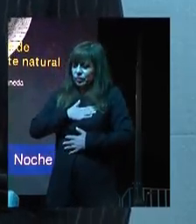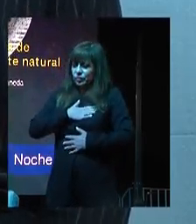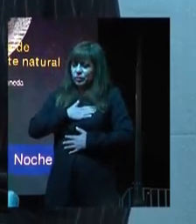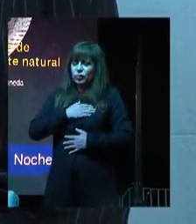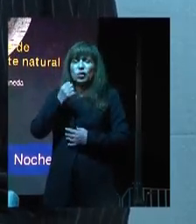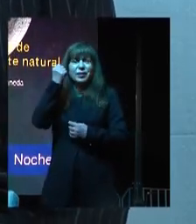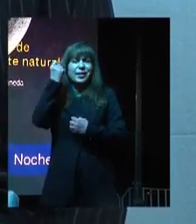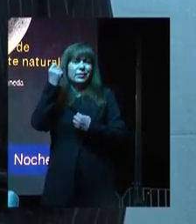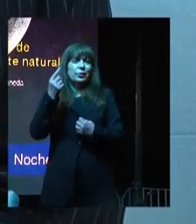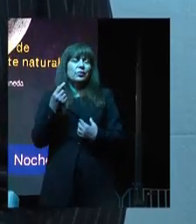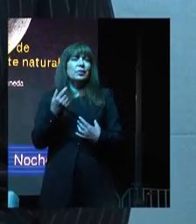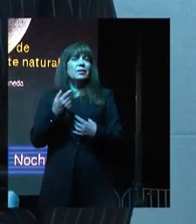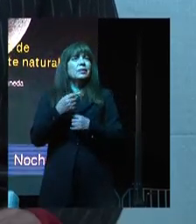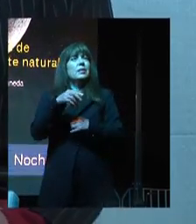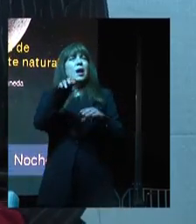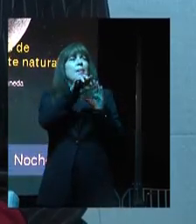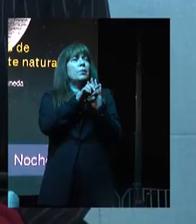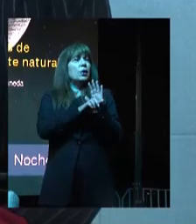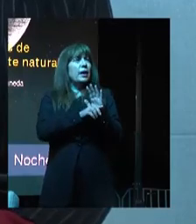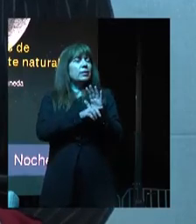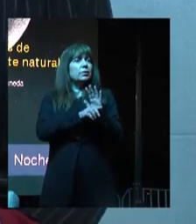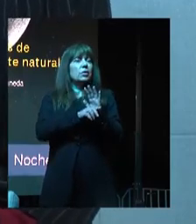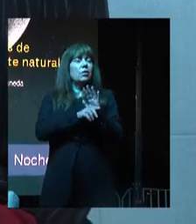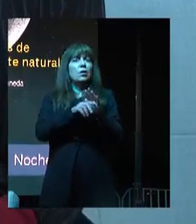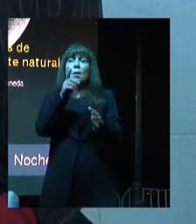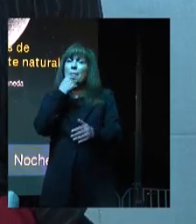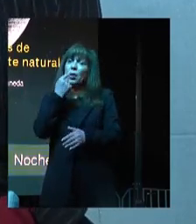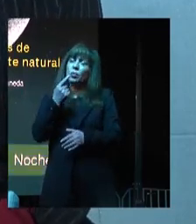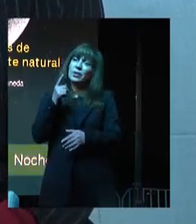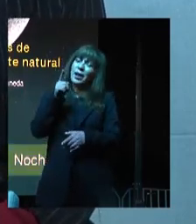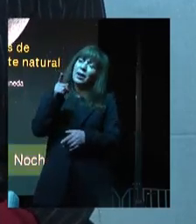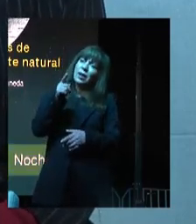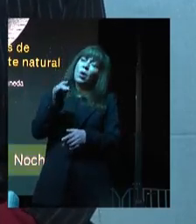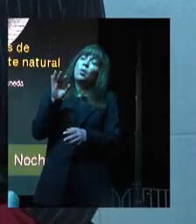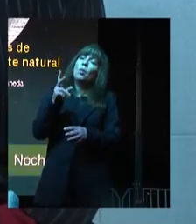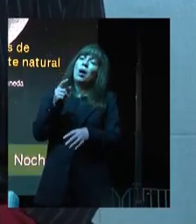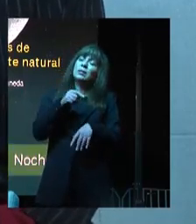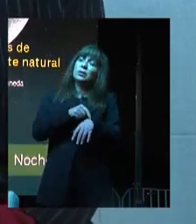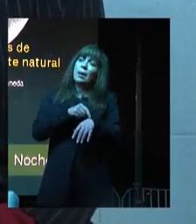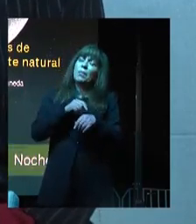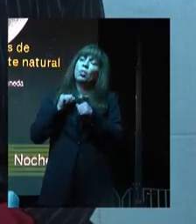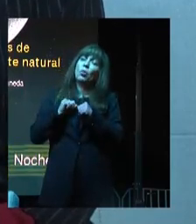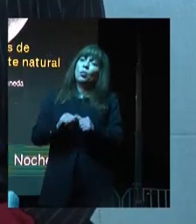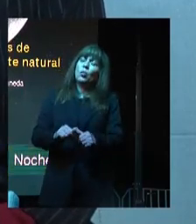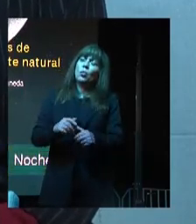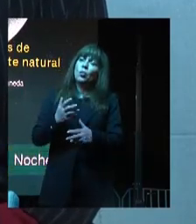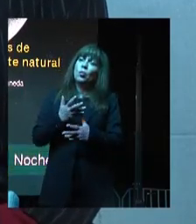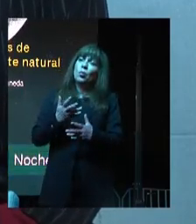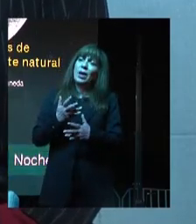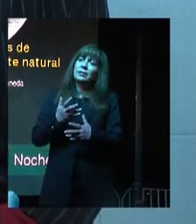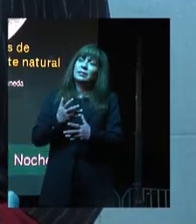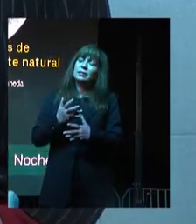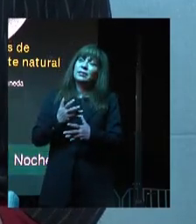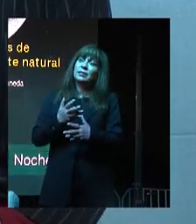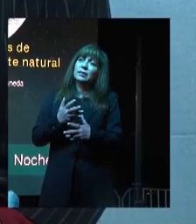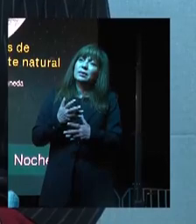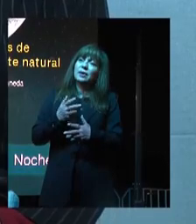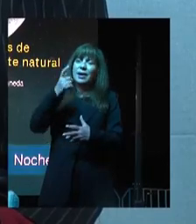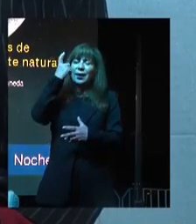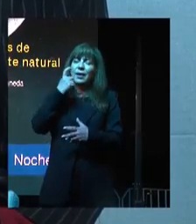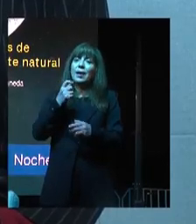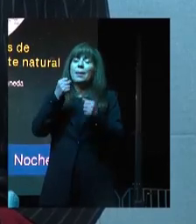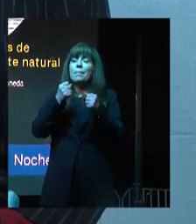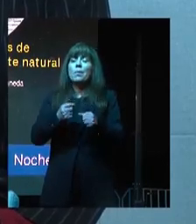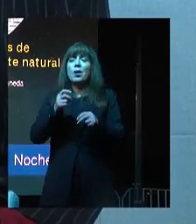qué se trata el proyecto y quería preguntarle a cuánto tiempo así como para pa después responder la pregunta, ¿cree que se